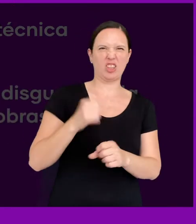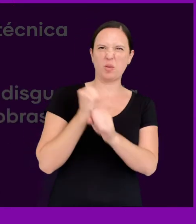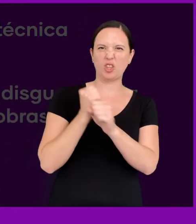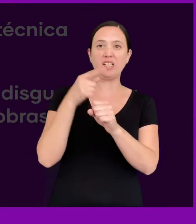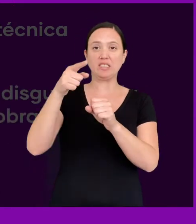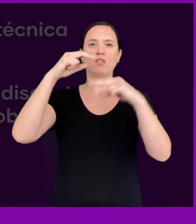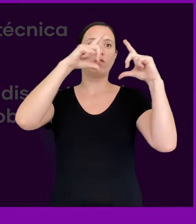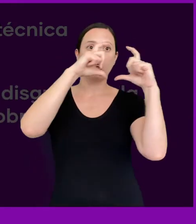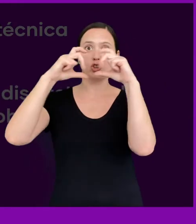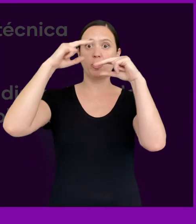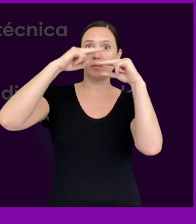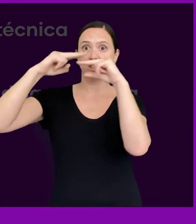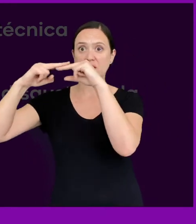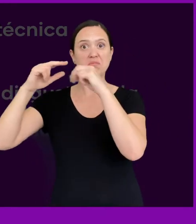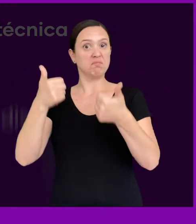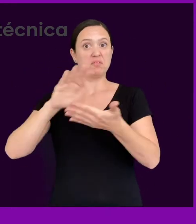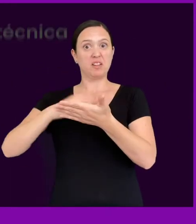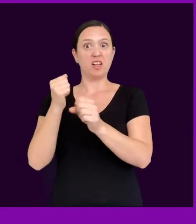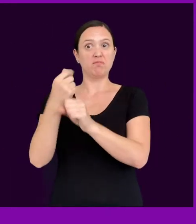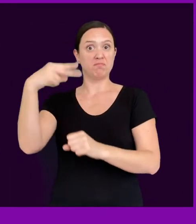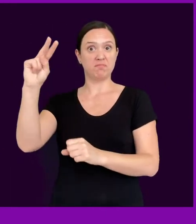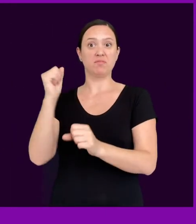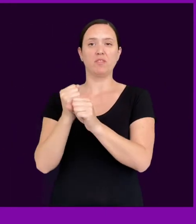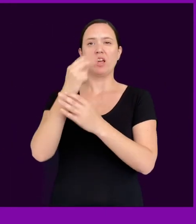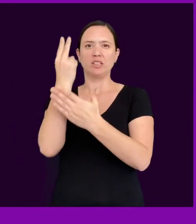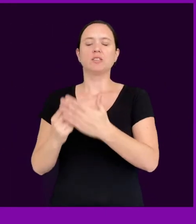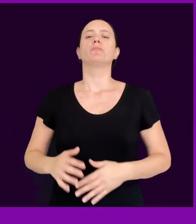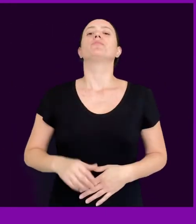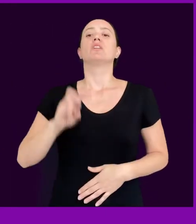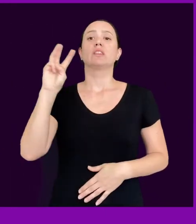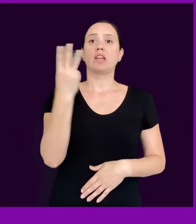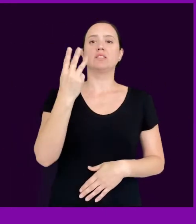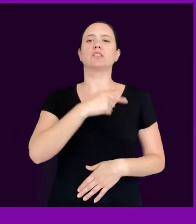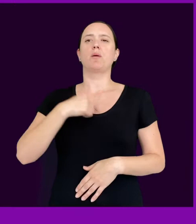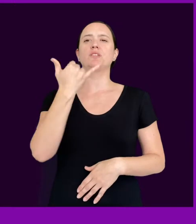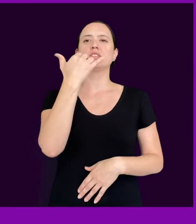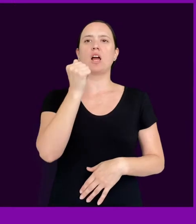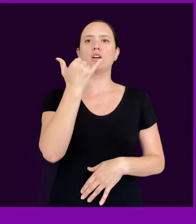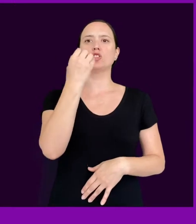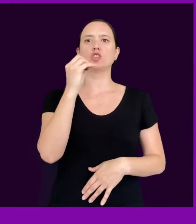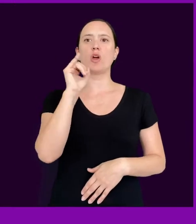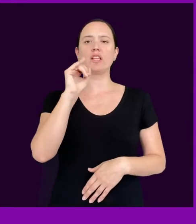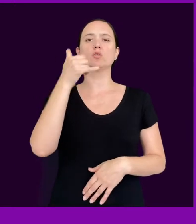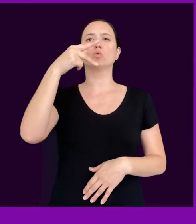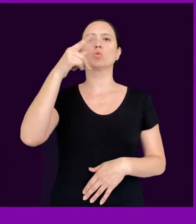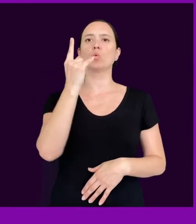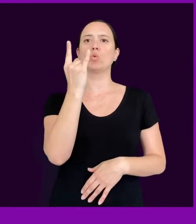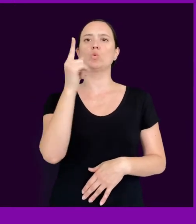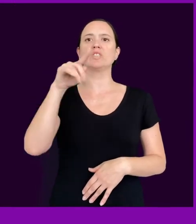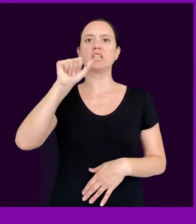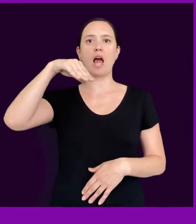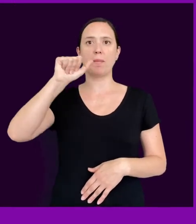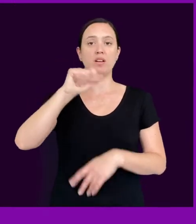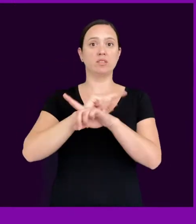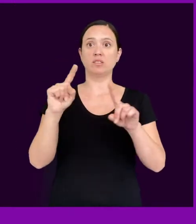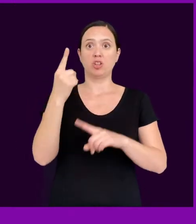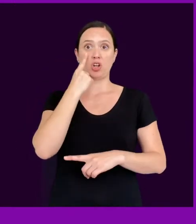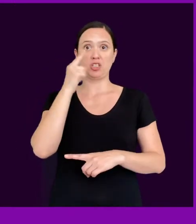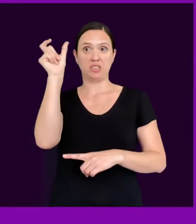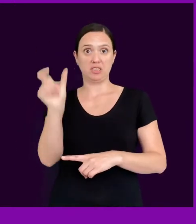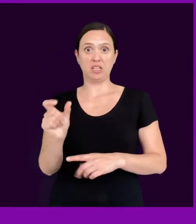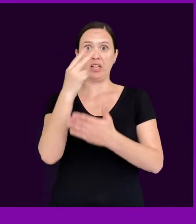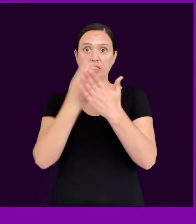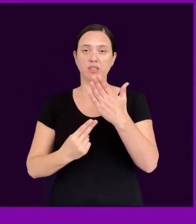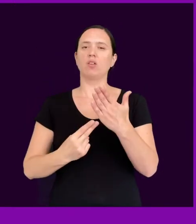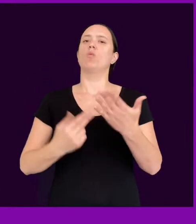obras? El último artista que te invitamos a conocer es Yayoi Kusama. Si no la conoces, te contamos que esta